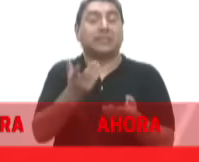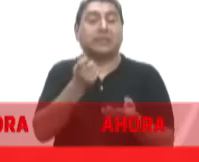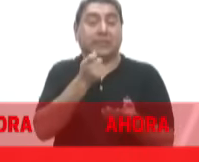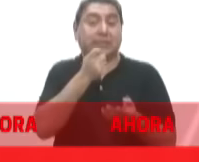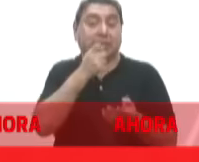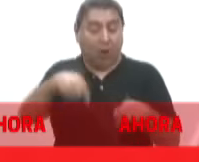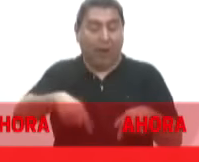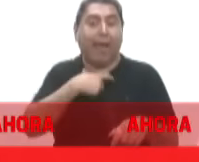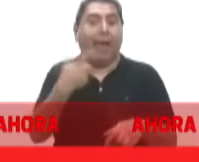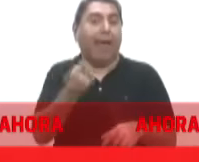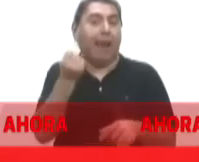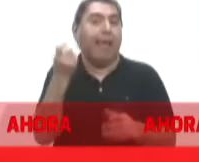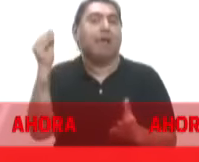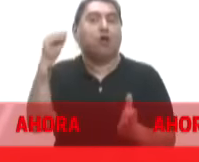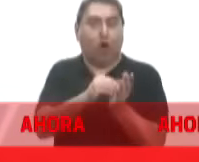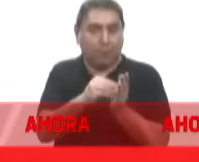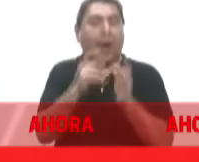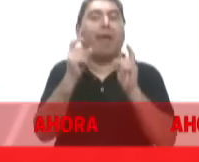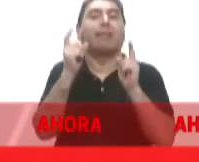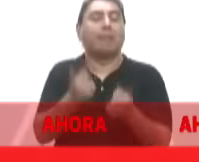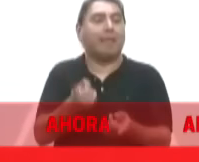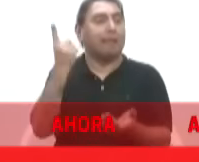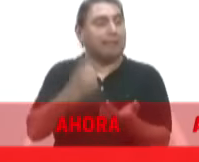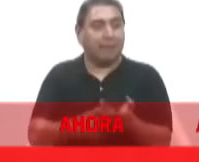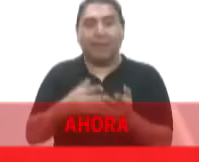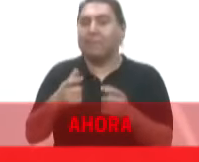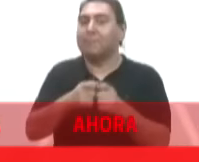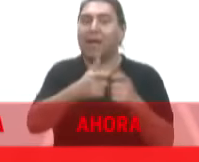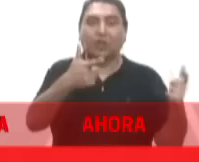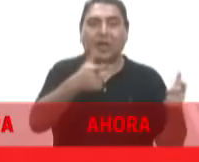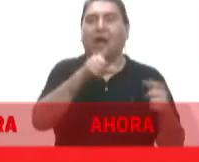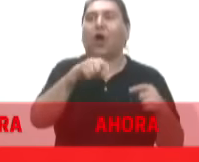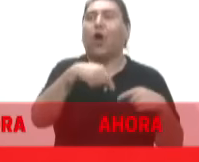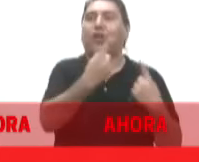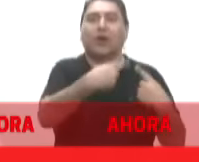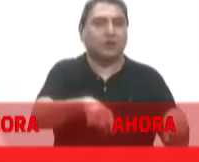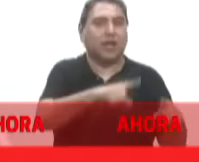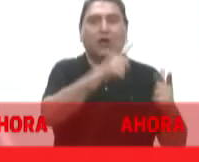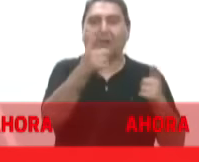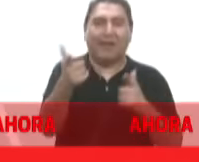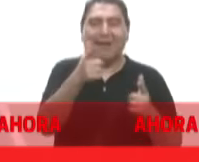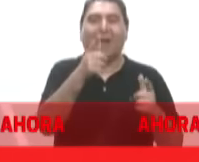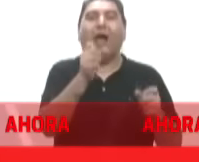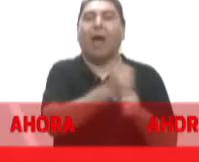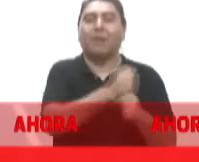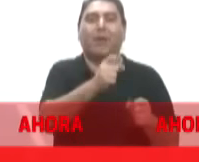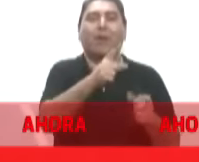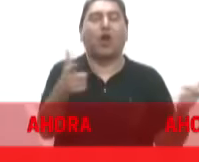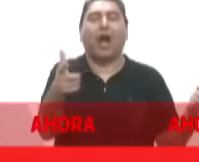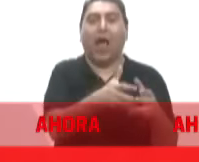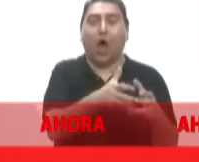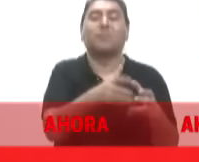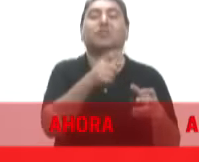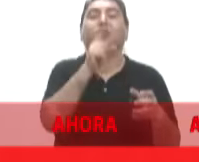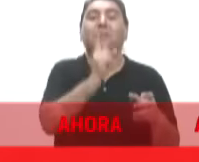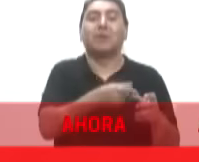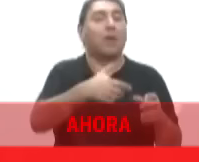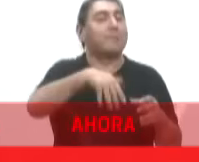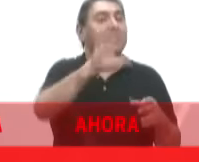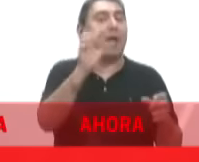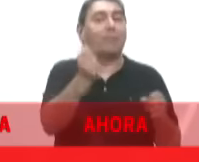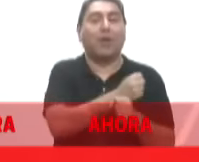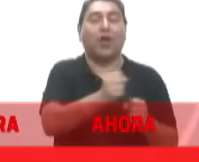queremos incorporar al dictamen de mayoría otras materias que no tenía ese dictamen, que es el que fue aprobado por la comisión como de mayoría y aprobado en